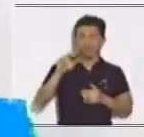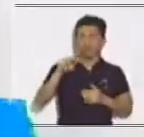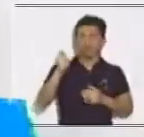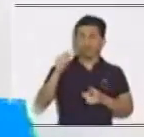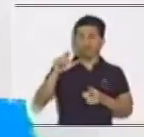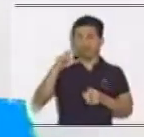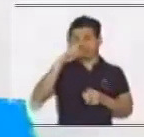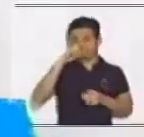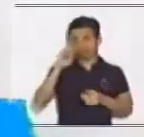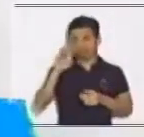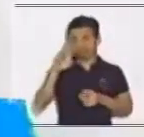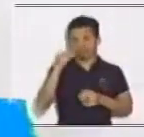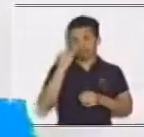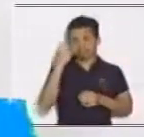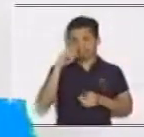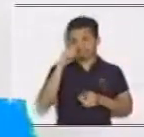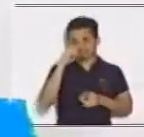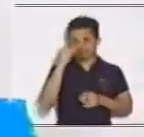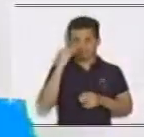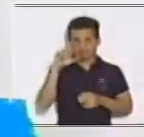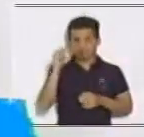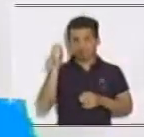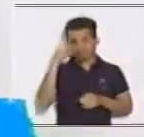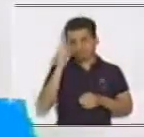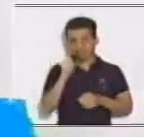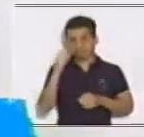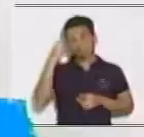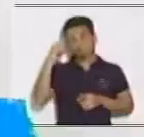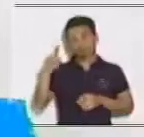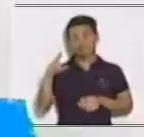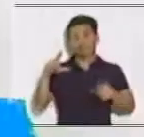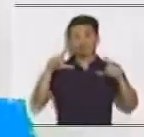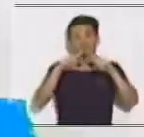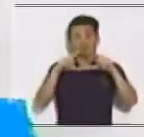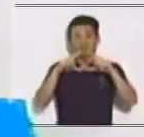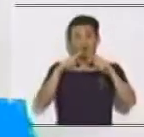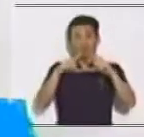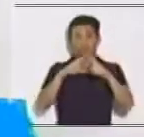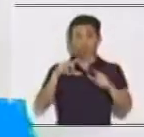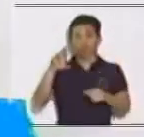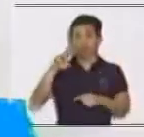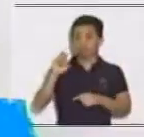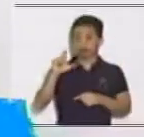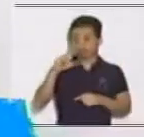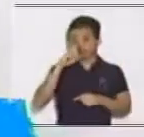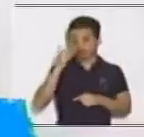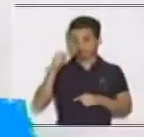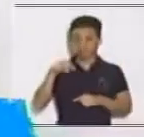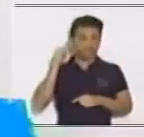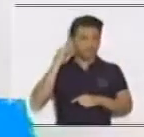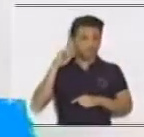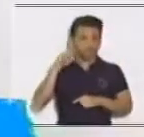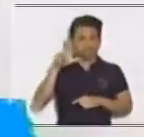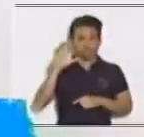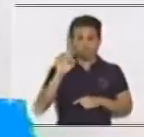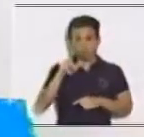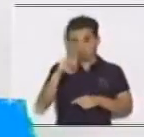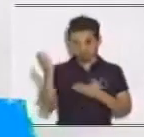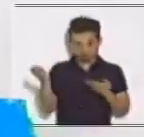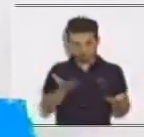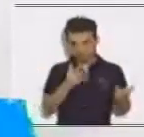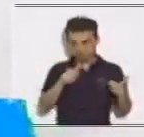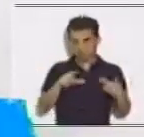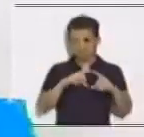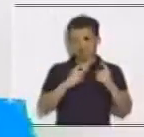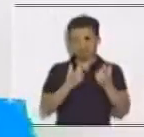triángulo rectángulo. Bienvenidos a su clase. Les invito a que consigan sus